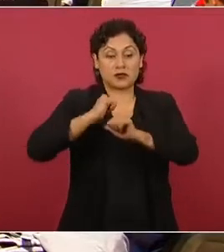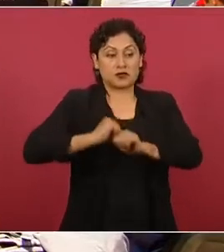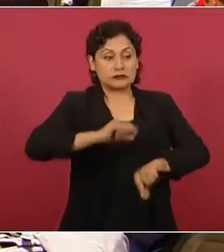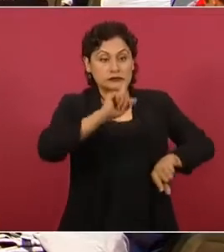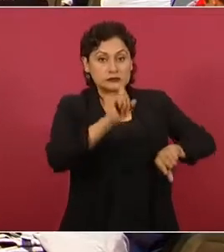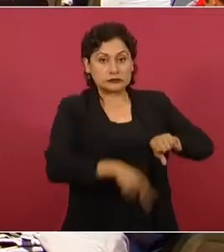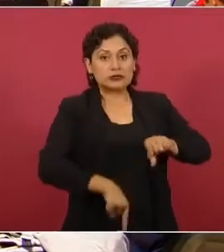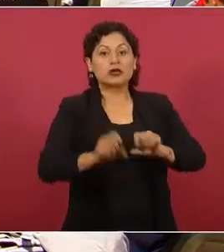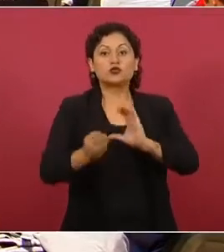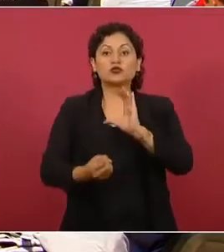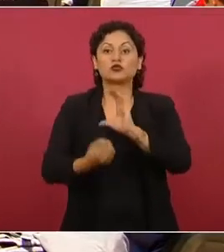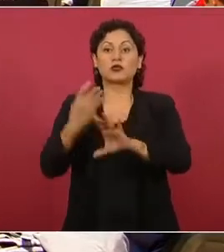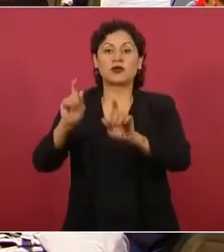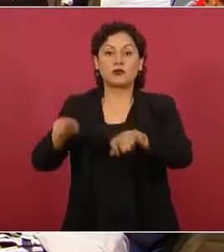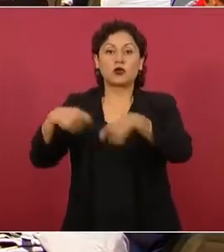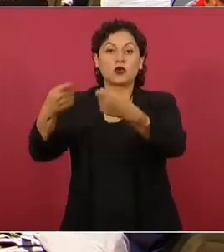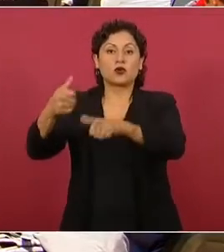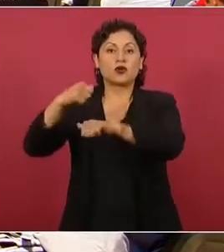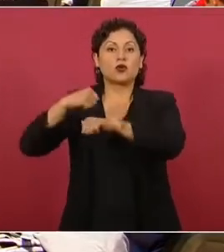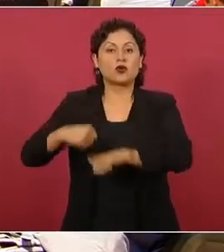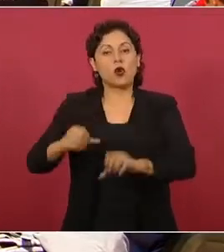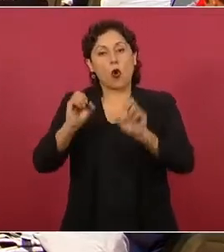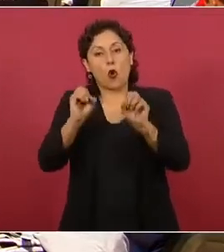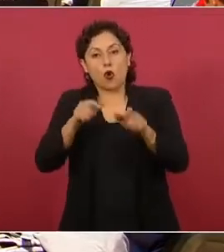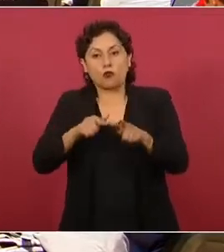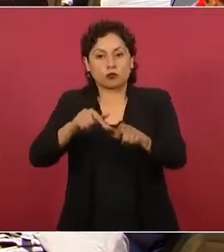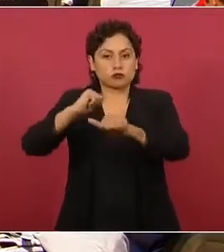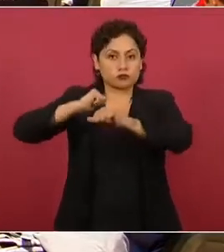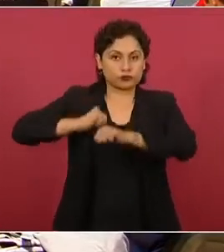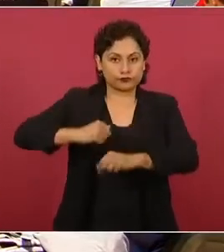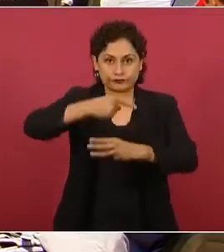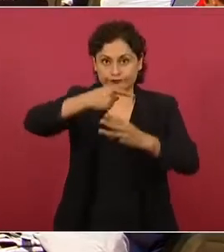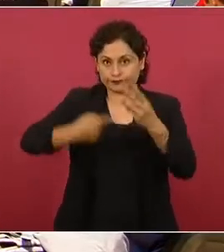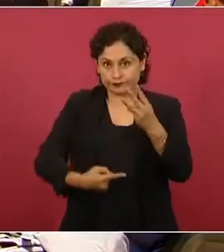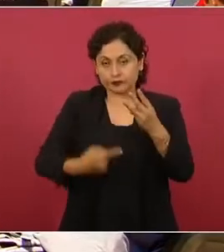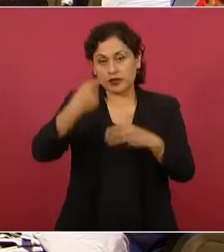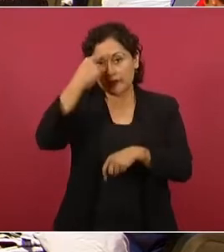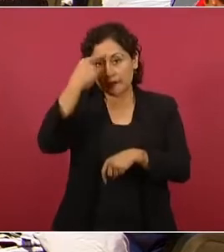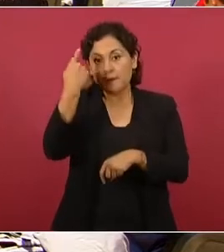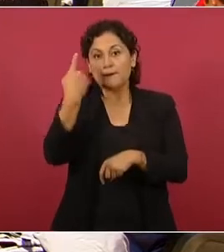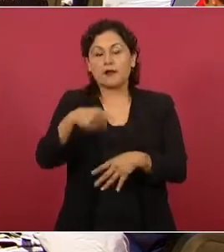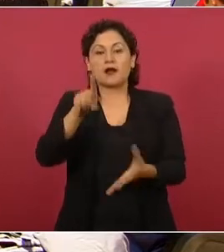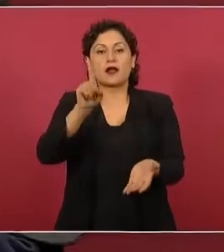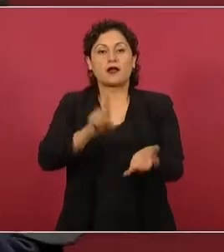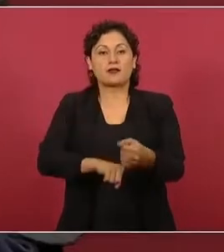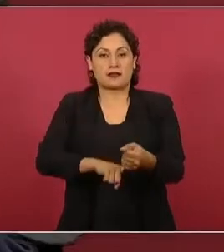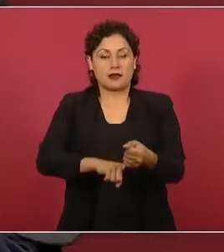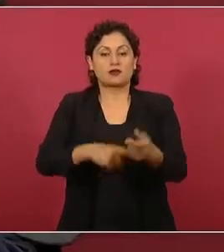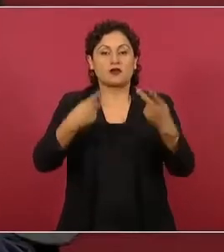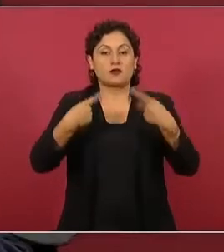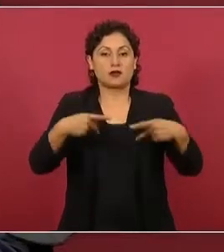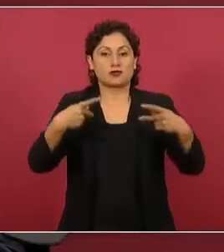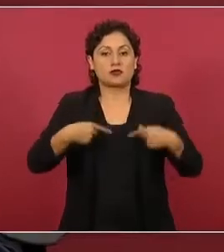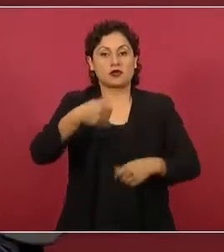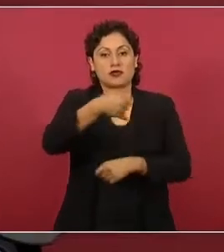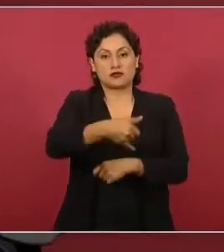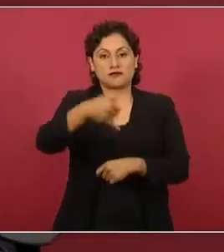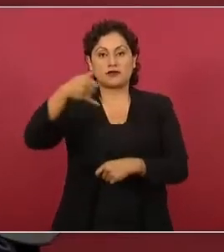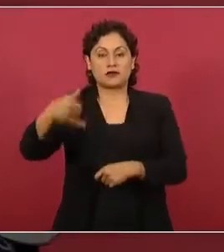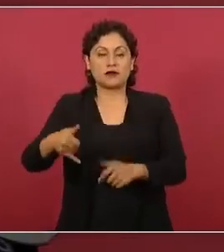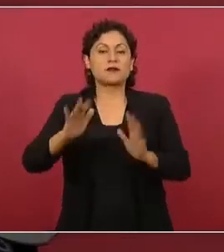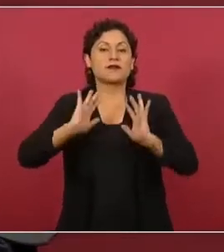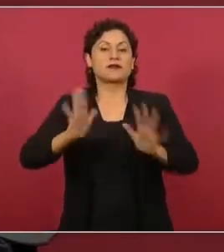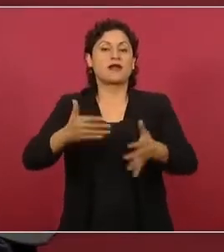designaciones, nombramientos y ratificaciones para los colegiados del Infonavit fueron circuladas y puestas